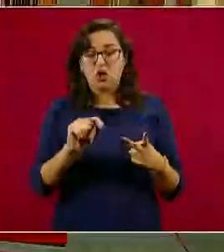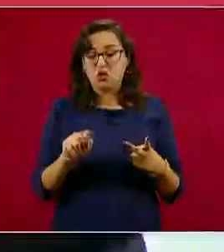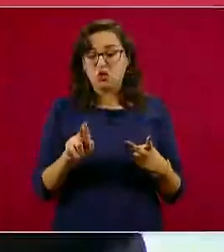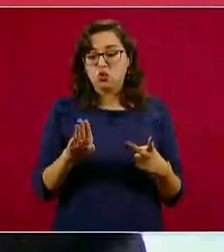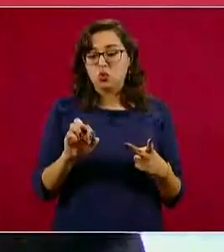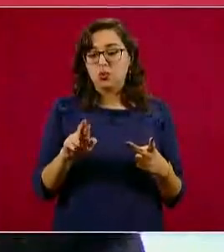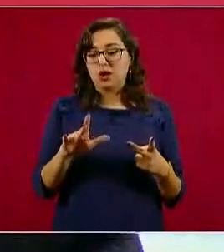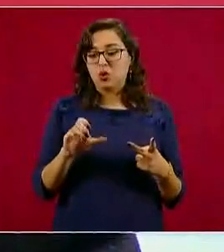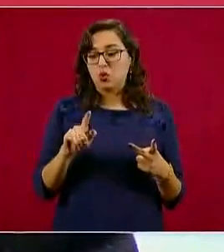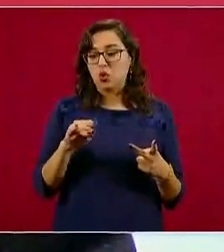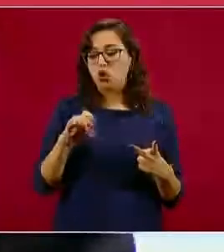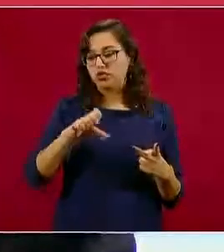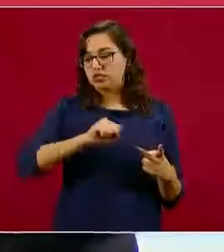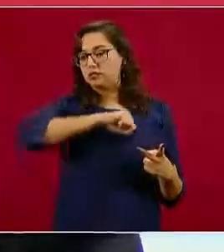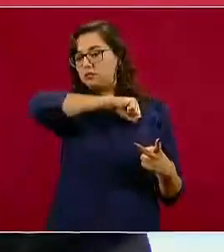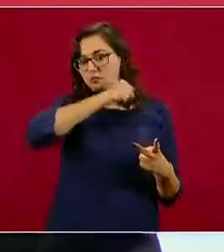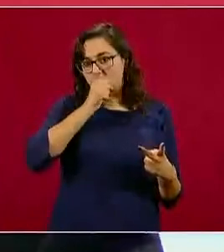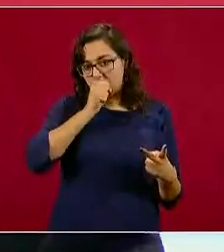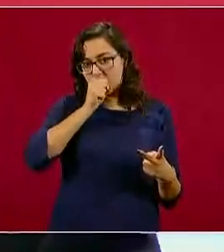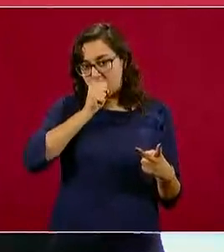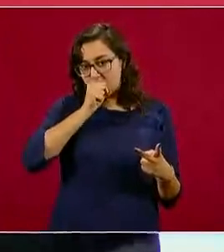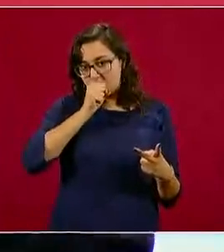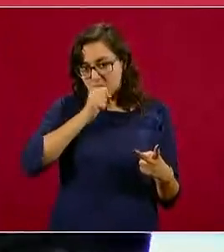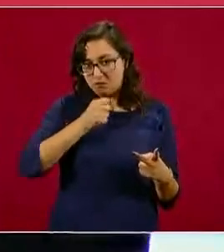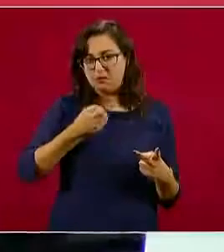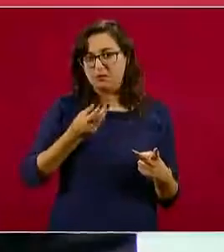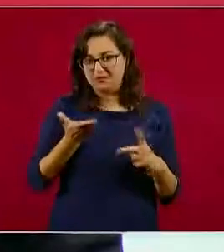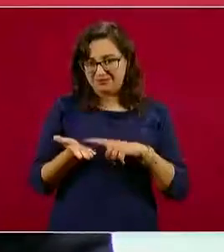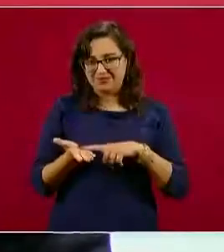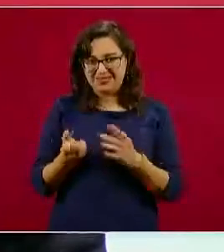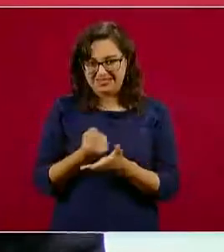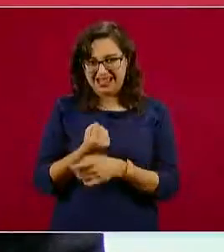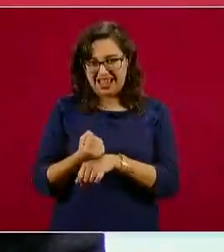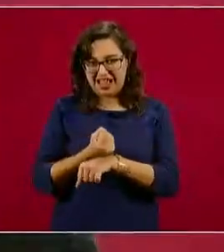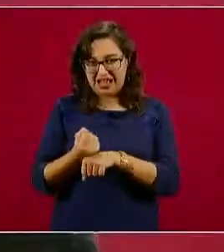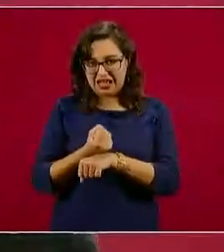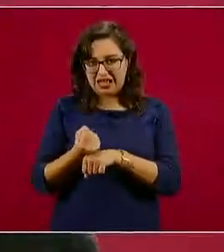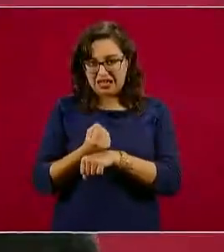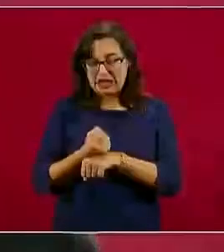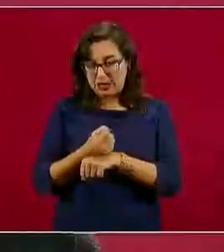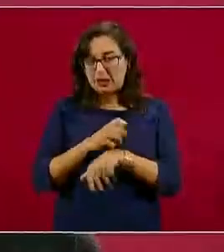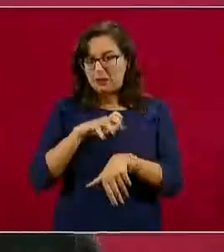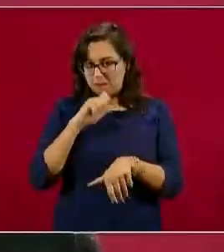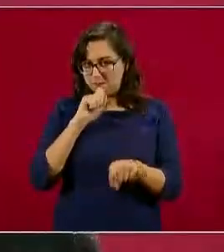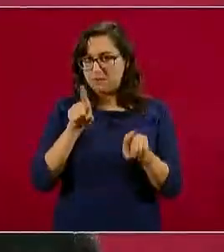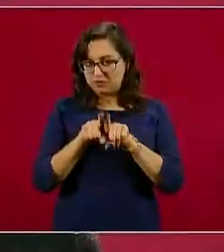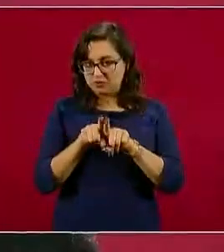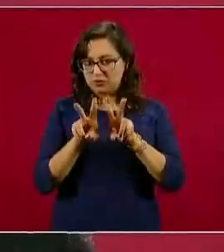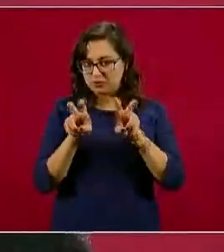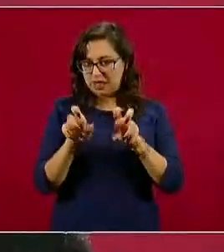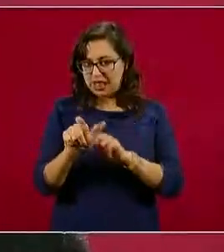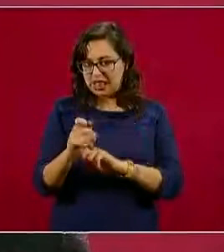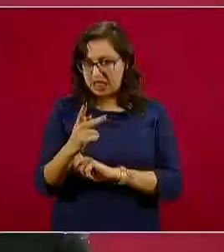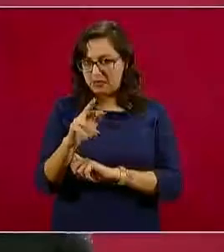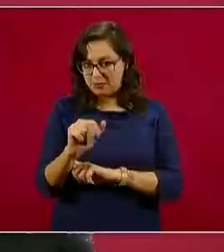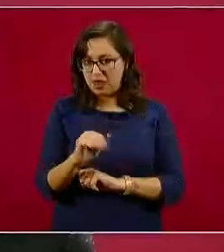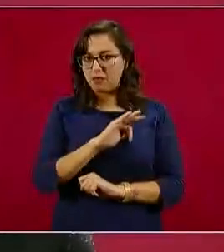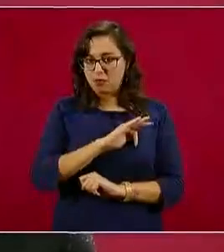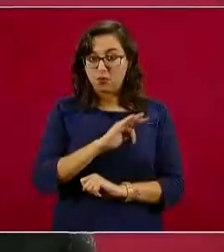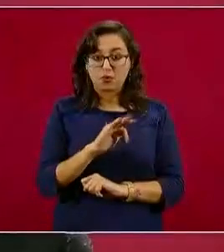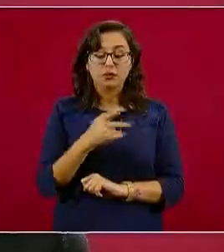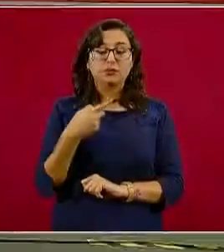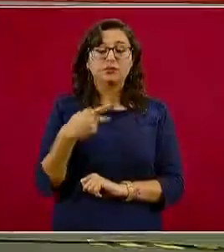doctora Fátima Luna a hablar sobre tuberculosis y ya quedamos que puede venir también a hablar de lepra. Ahora, en términos generales, le